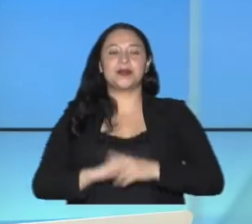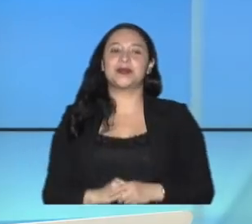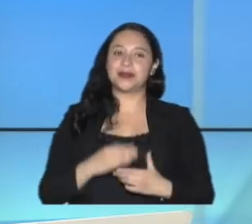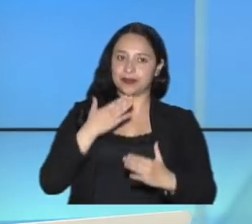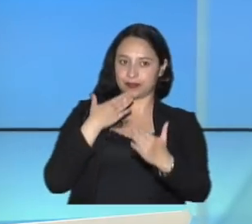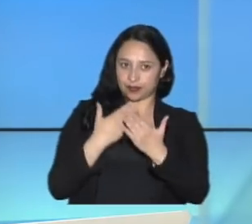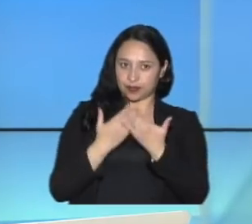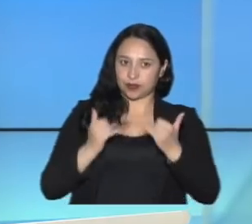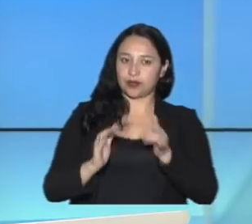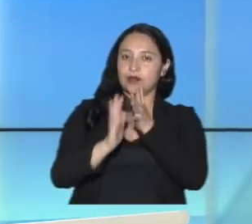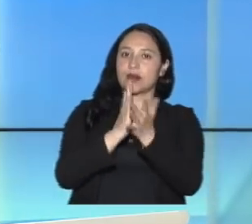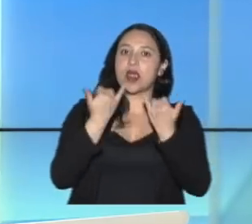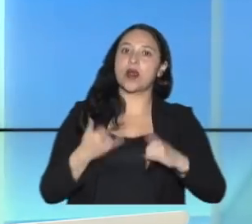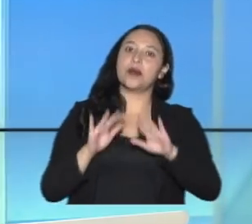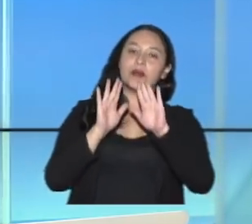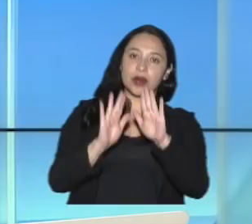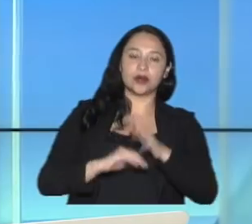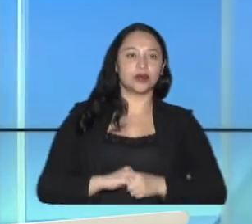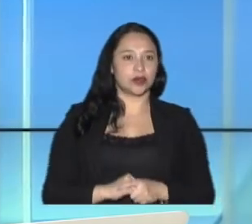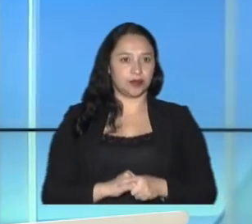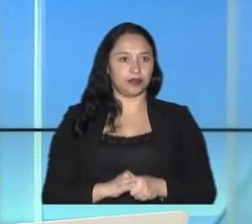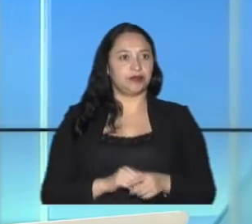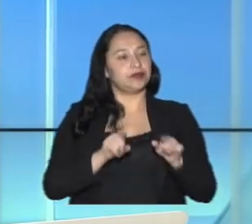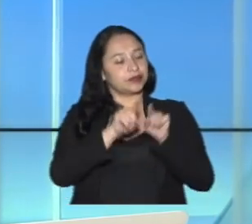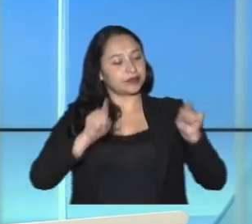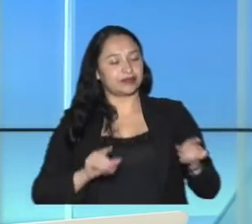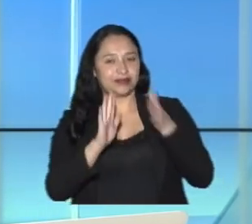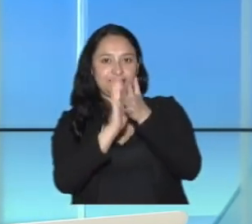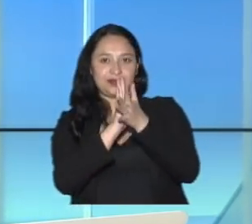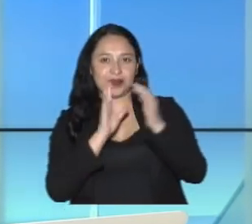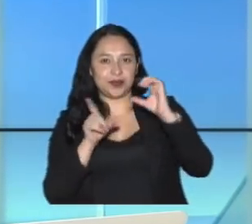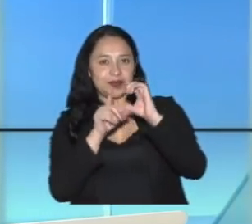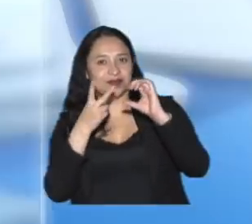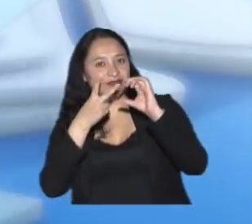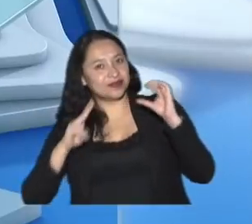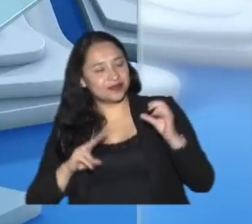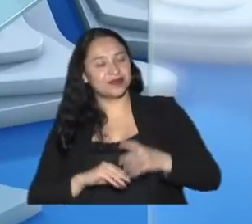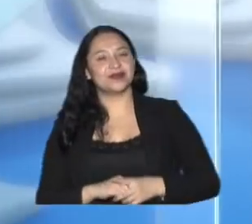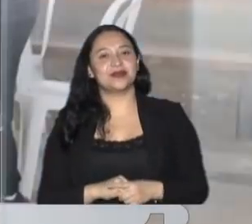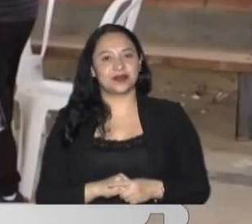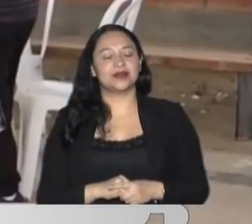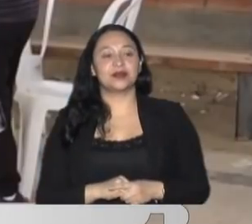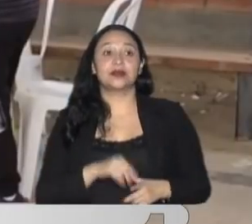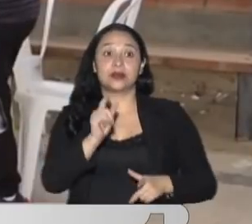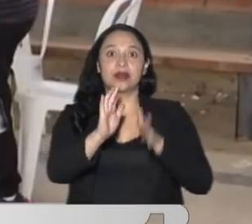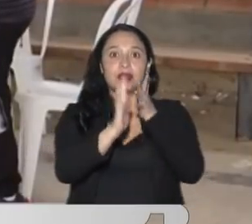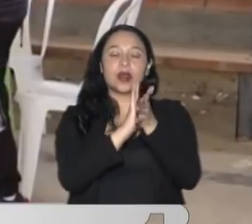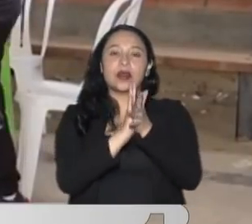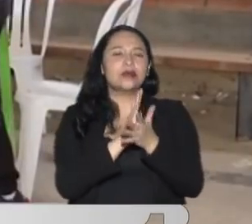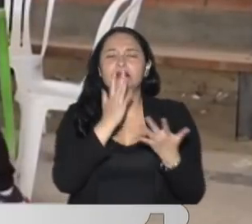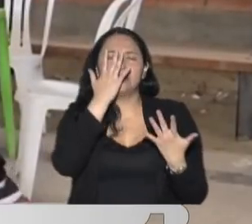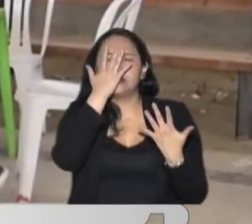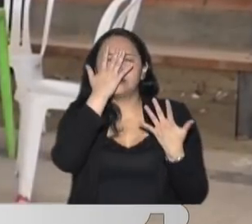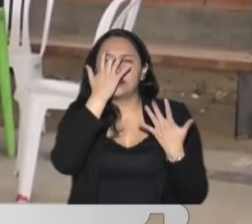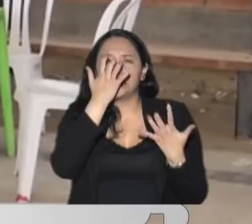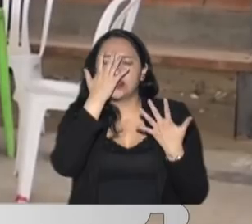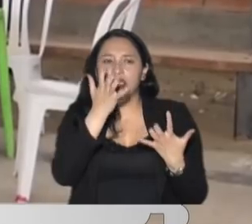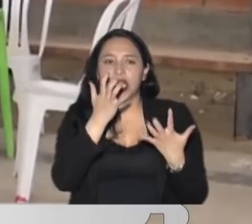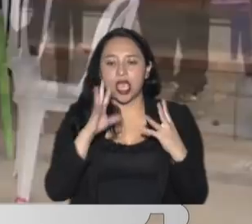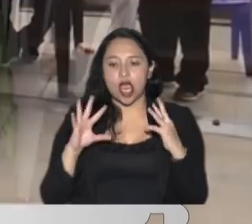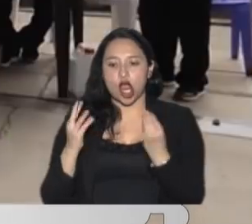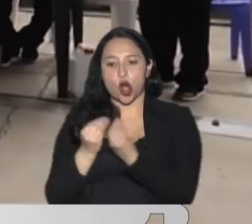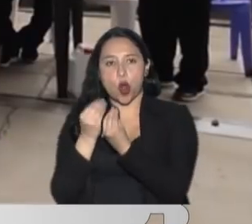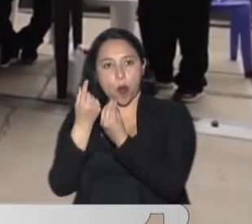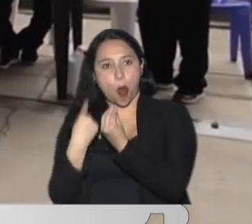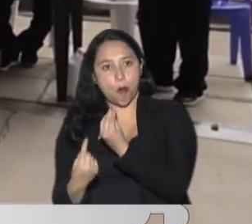con esta información vamos a hacer una pequeña pausa, pero al regresar a Noticentro 1 CMI, le contamos por qué el partido de Evo Morales